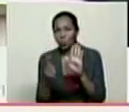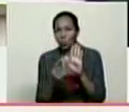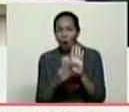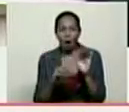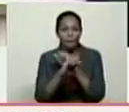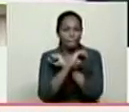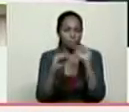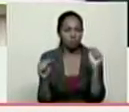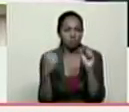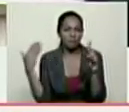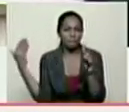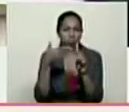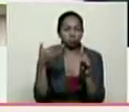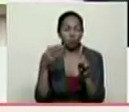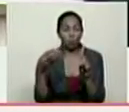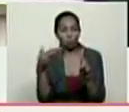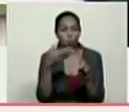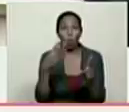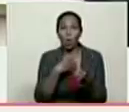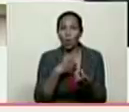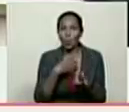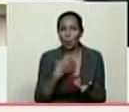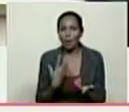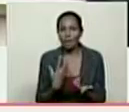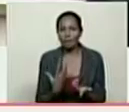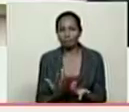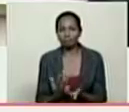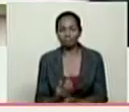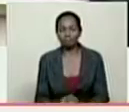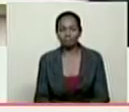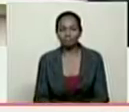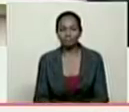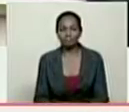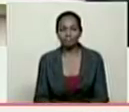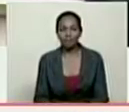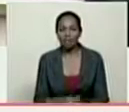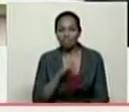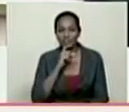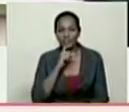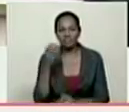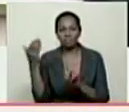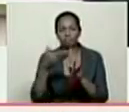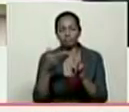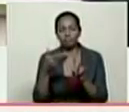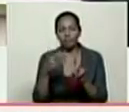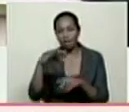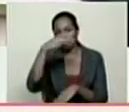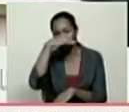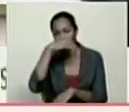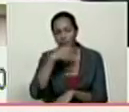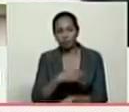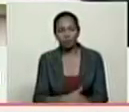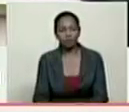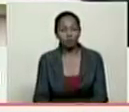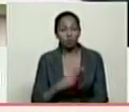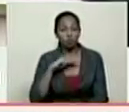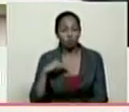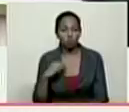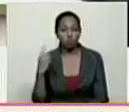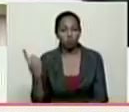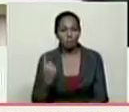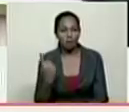imposible de ser atacado o muy difícil de ser atacado por estos terroristas. No solamente hemos